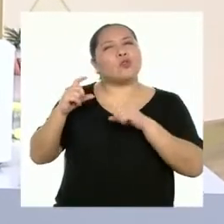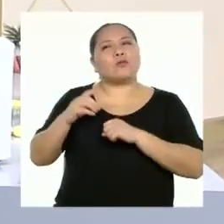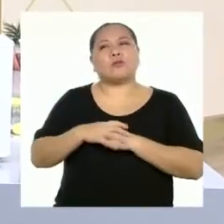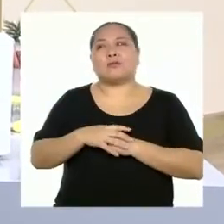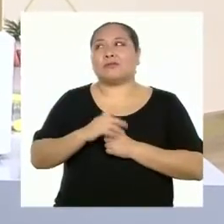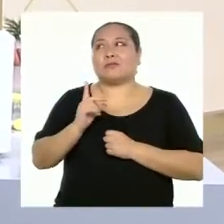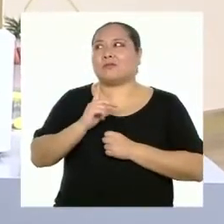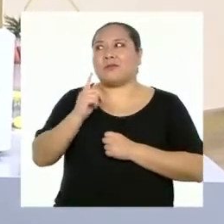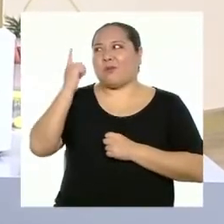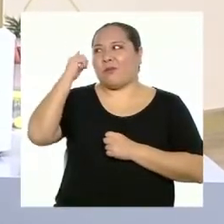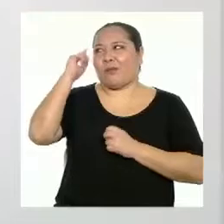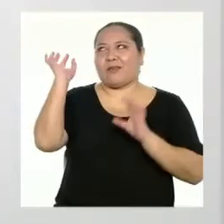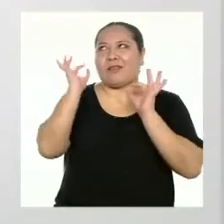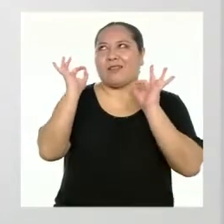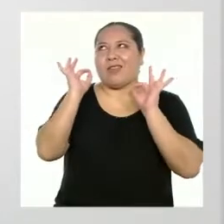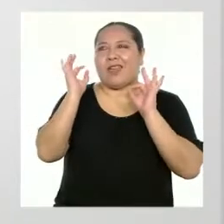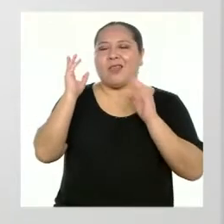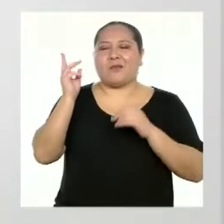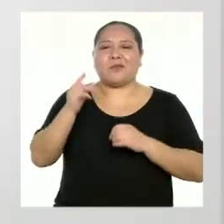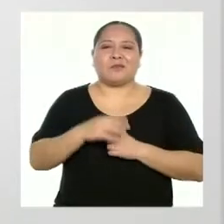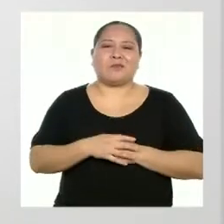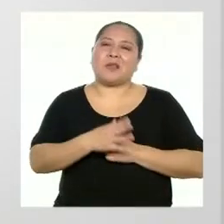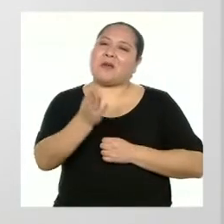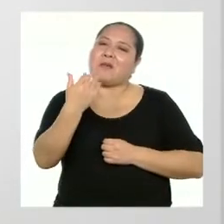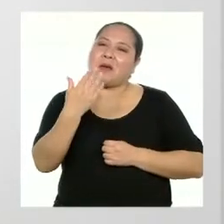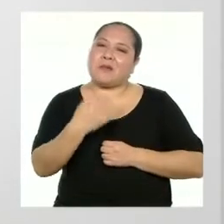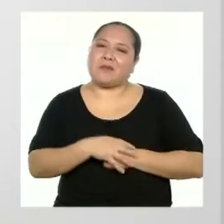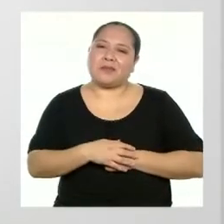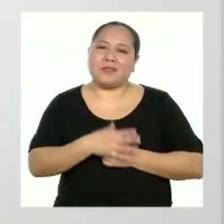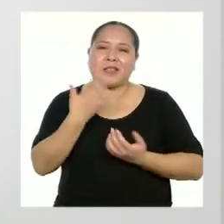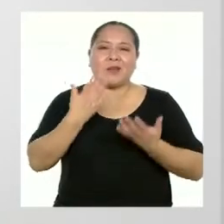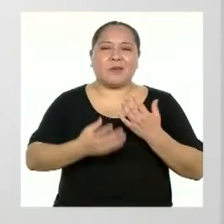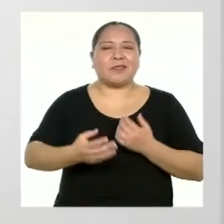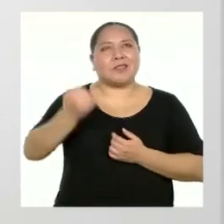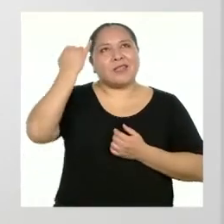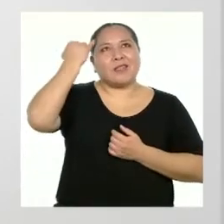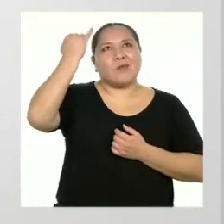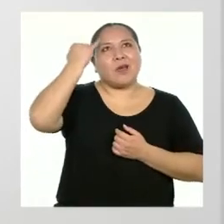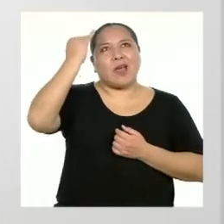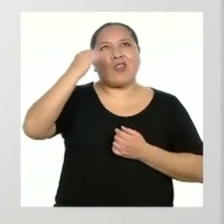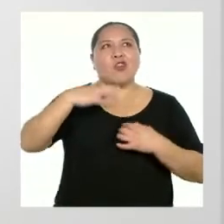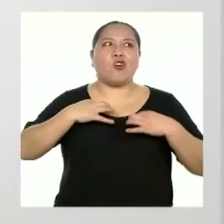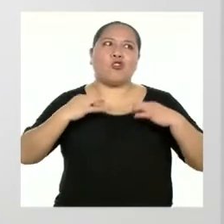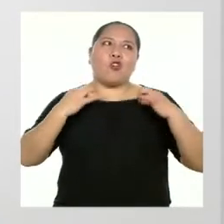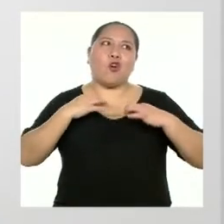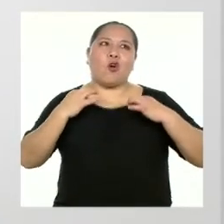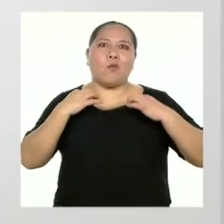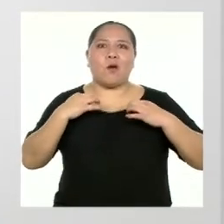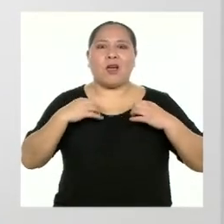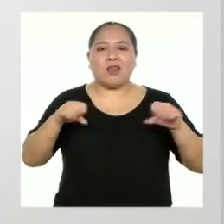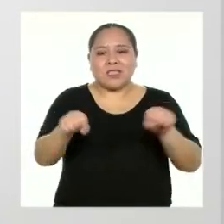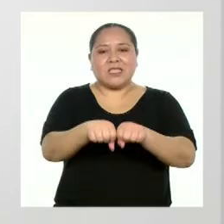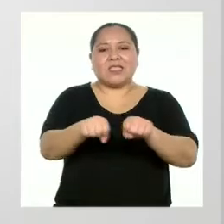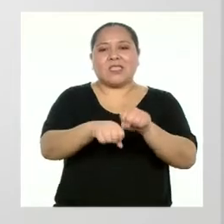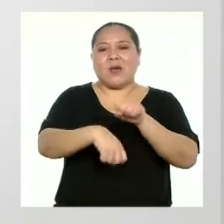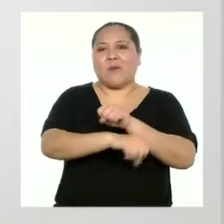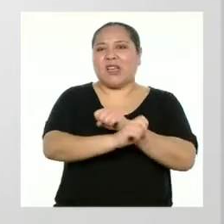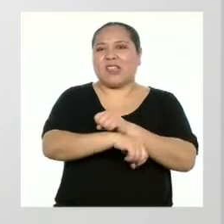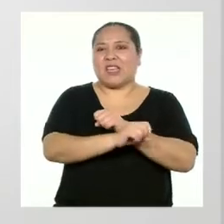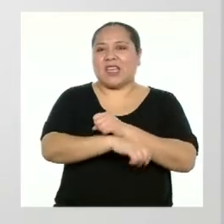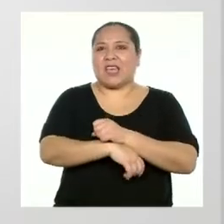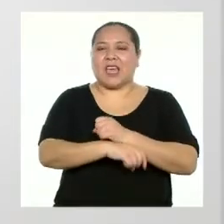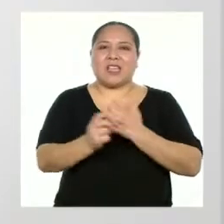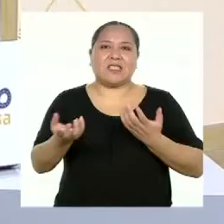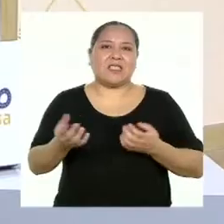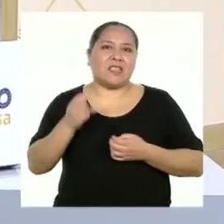No se me ocurre nada, profe. Vamos, seguro imaginas ropa o zapatillas de moda, lentes oscuros, la canción más pegajosa